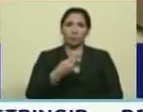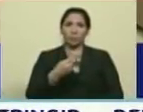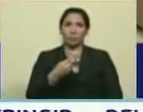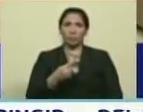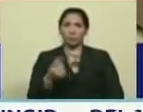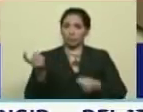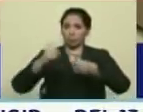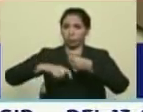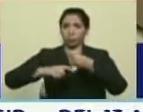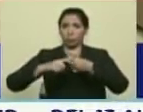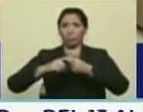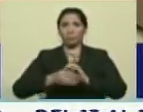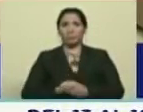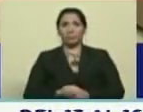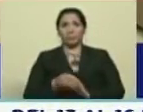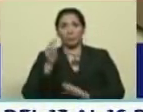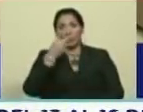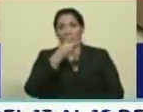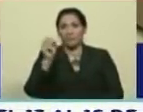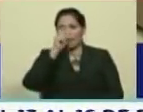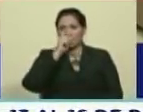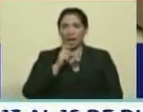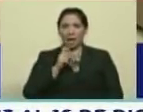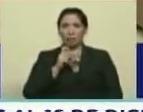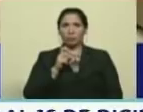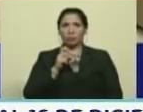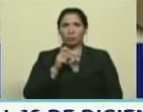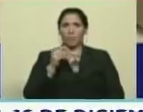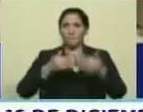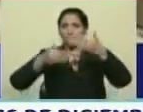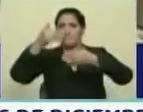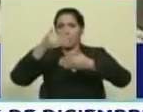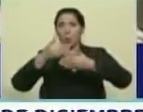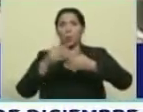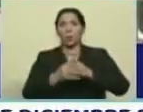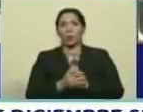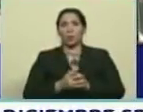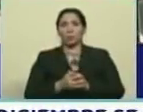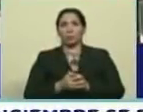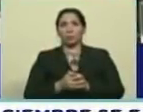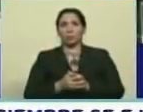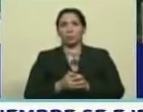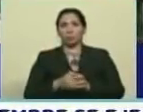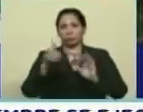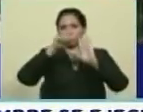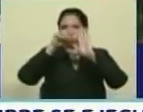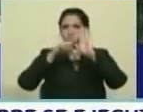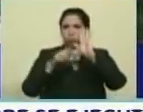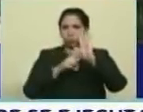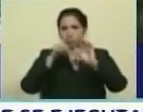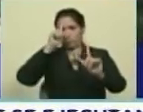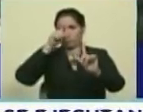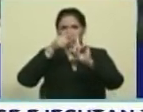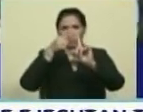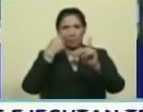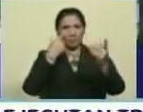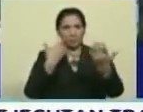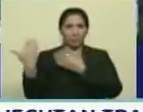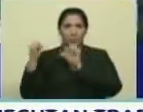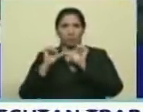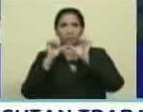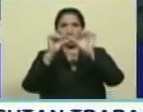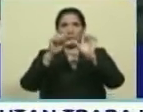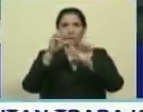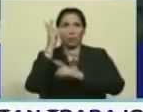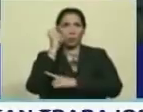será la celebración de los 20 años de este bloque regional, decir que se han alcanzado las metas, se han cumplido los objetivos. Vamos a seguir escuchando lo que se dice en esta